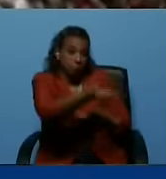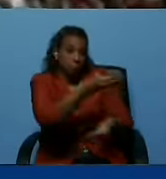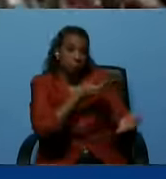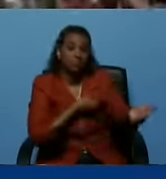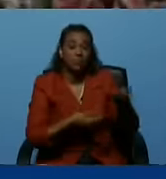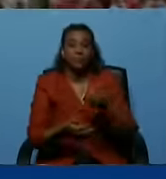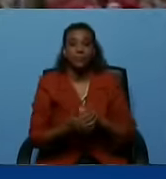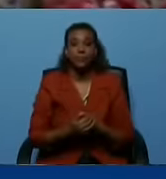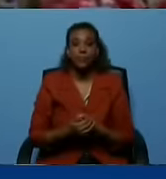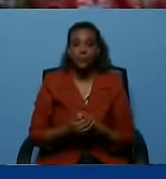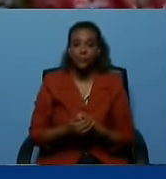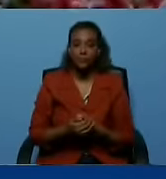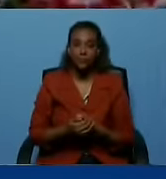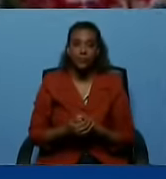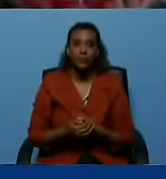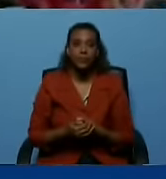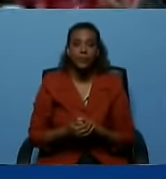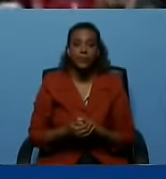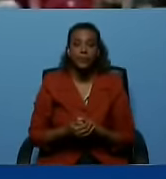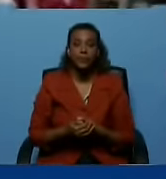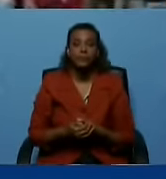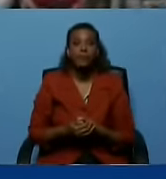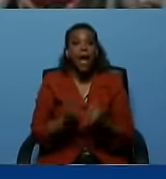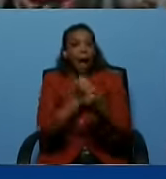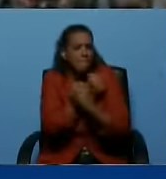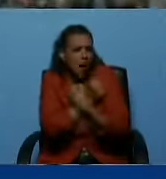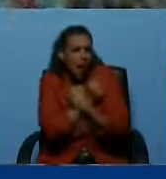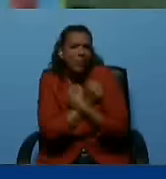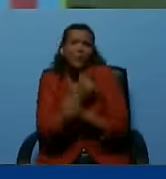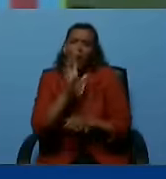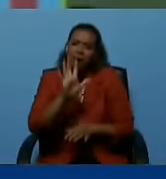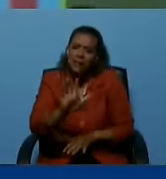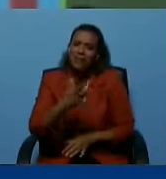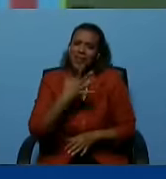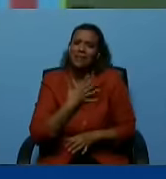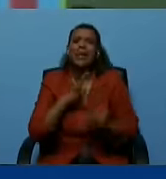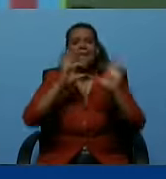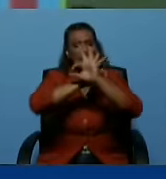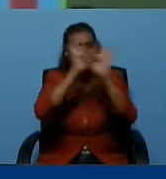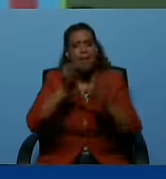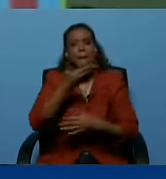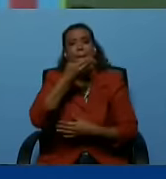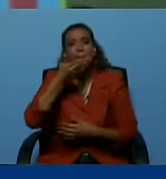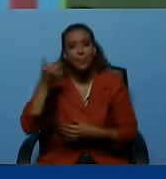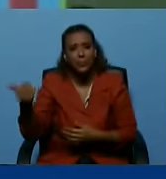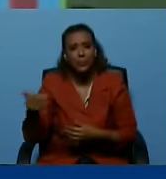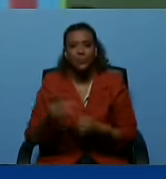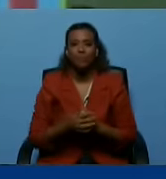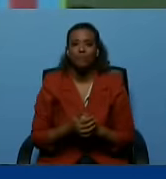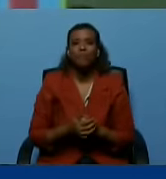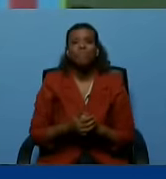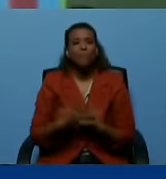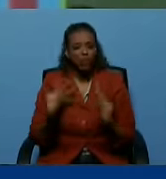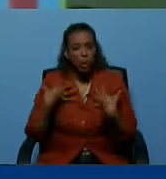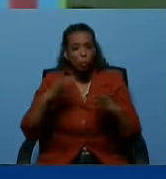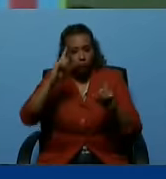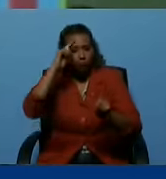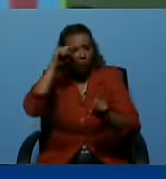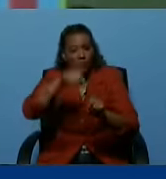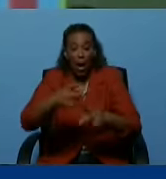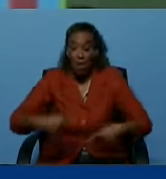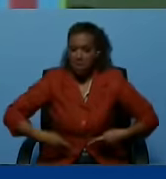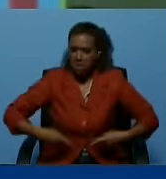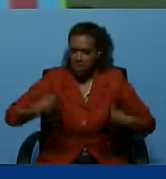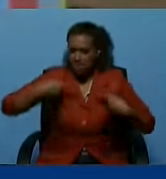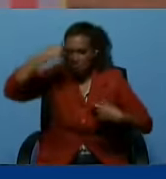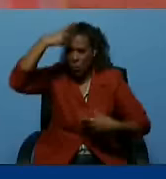otros. Y amándonos somos felices. Yo creo en eso. Y le tengo dedicada mi vida